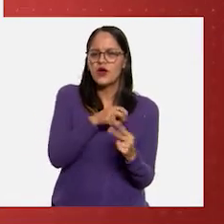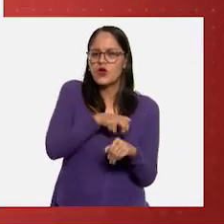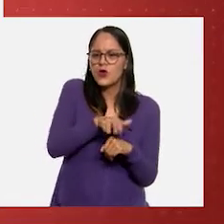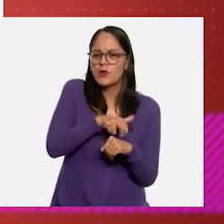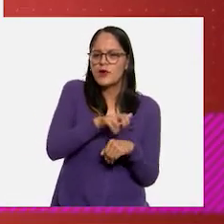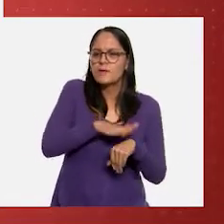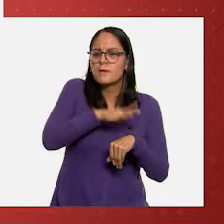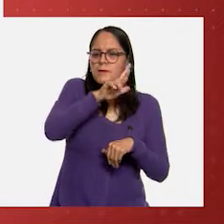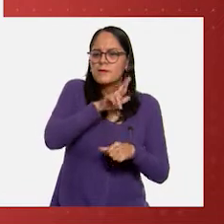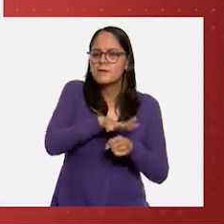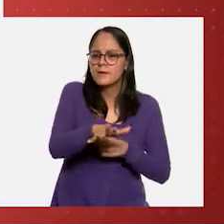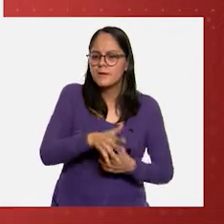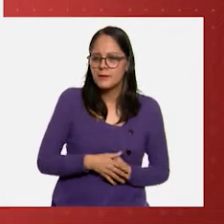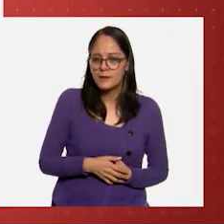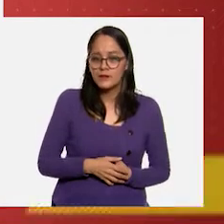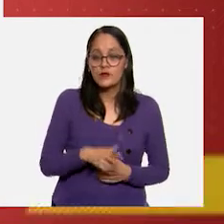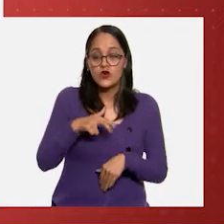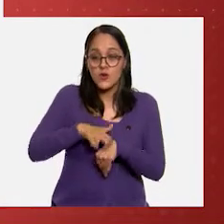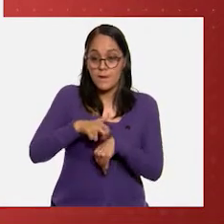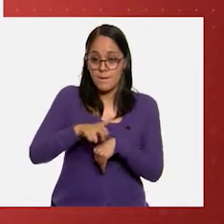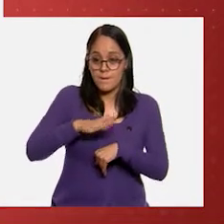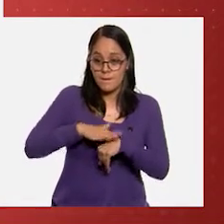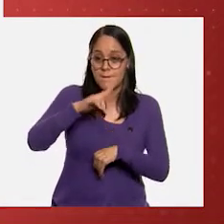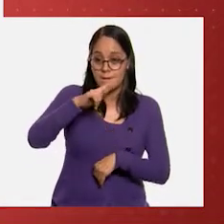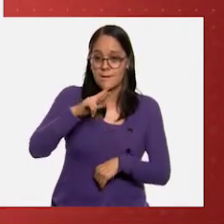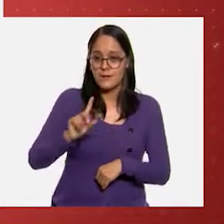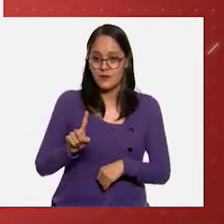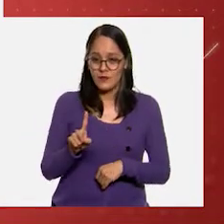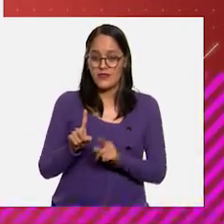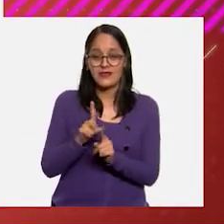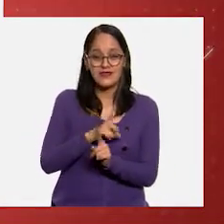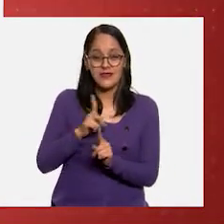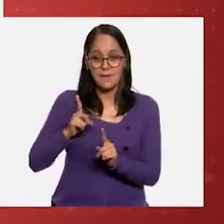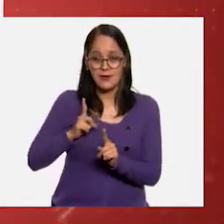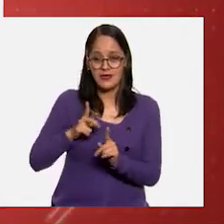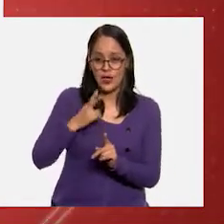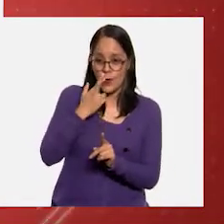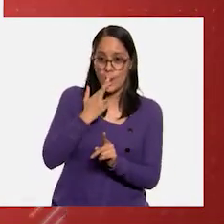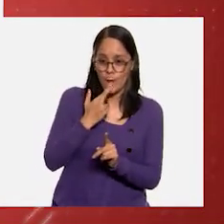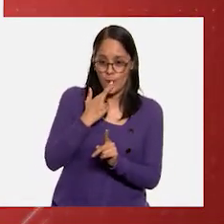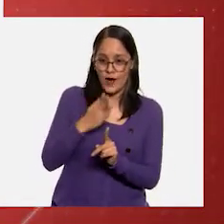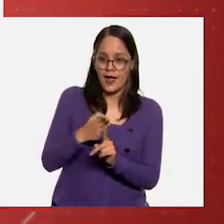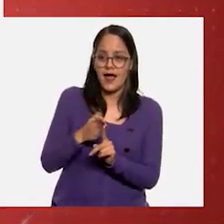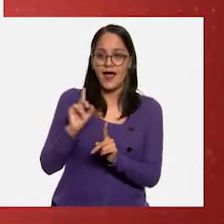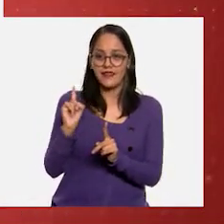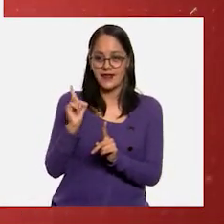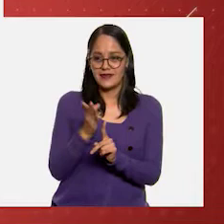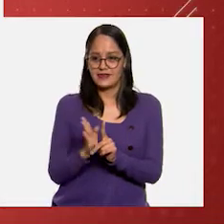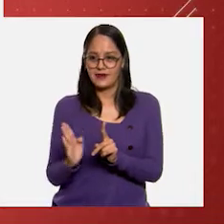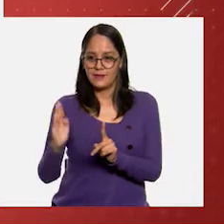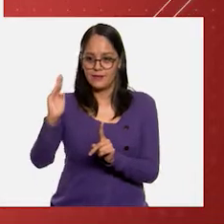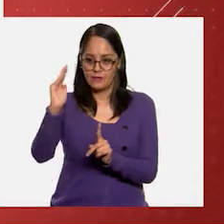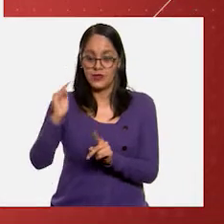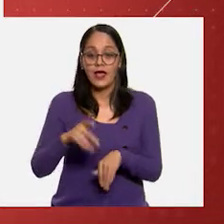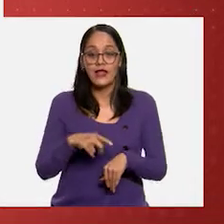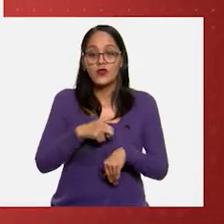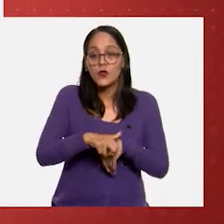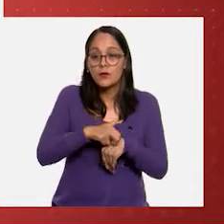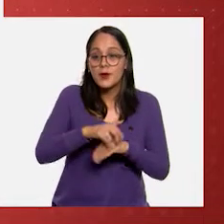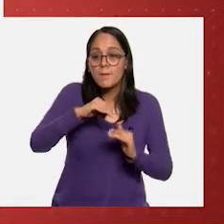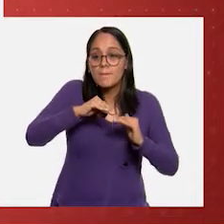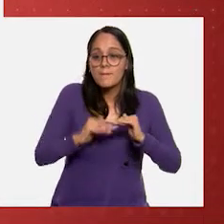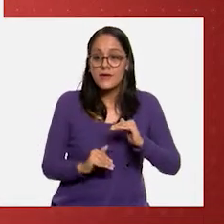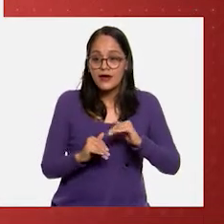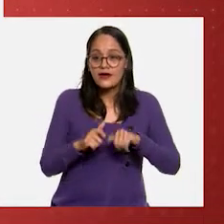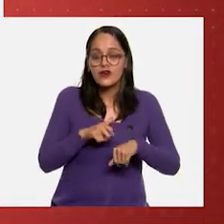es mayor? Los números mayores deberán viajar por la línea roja a su derecha, mientras que los menores por la